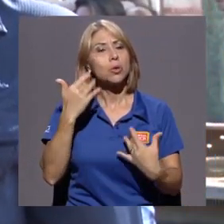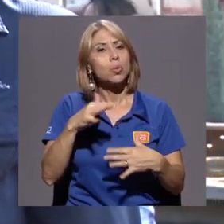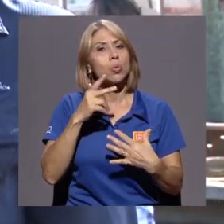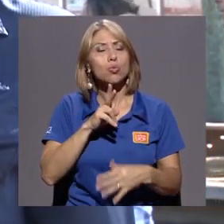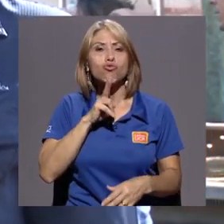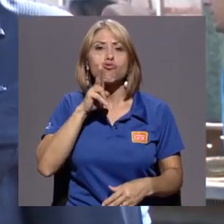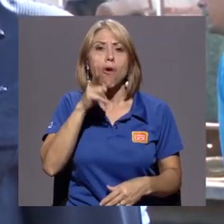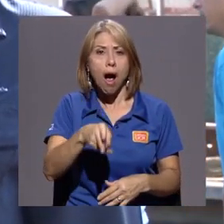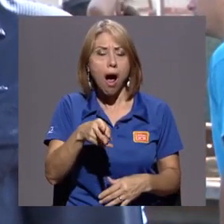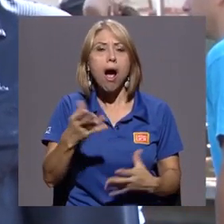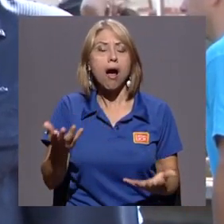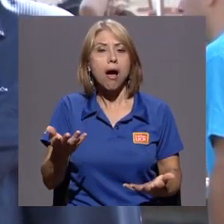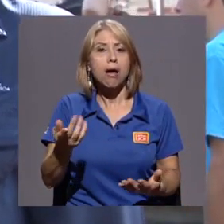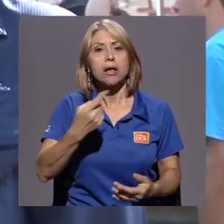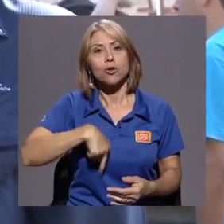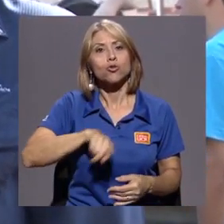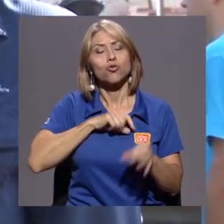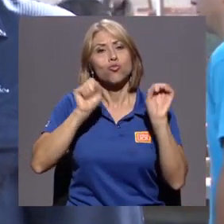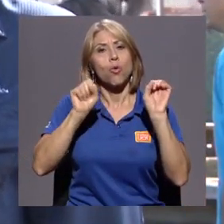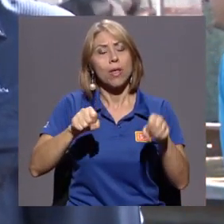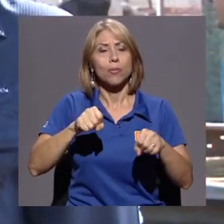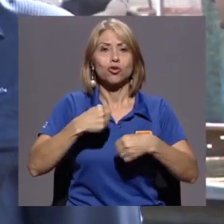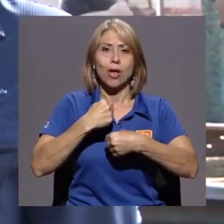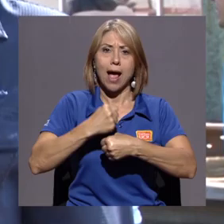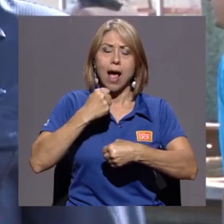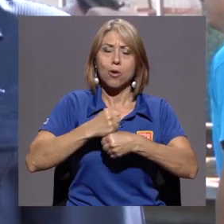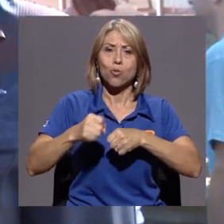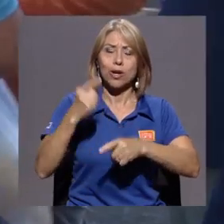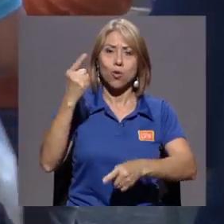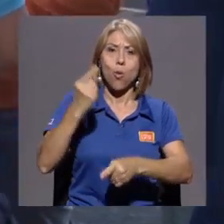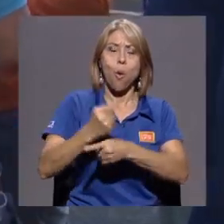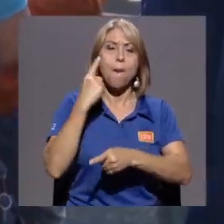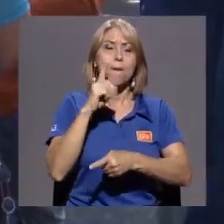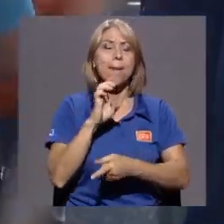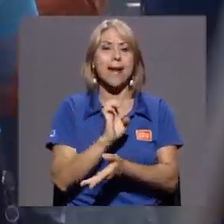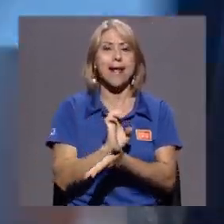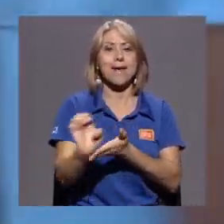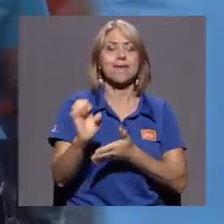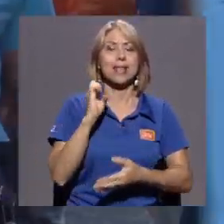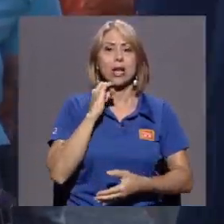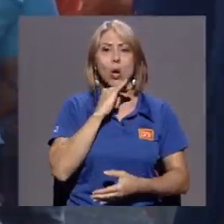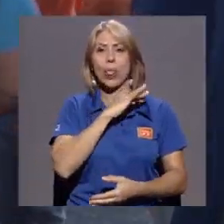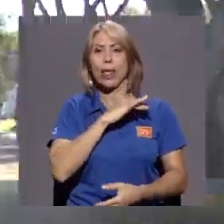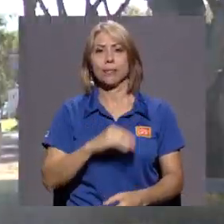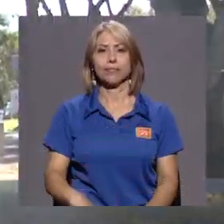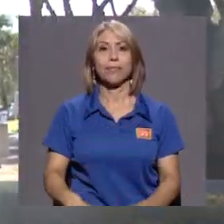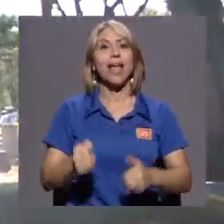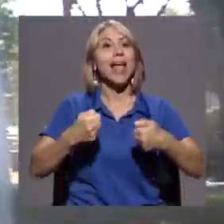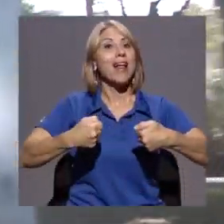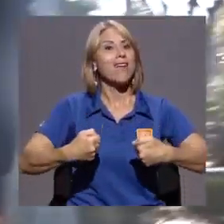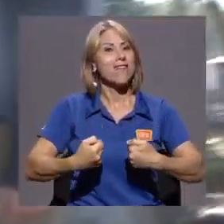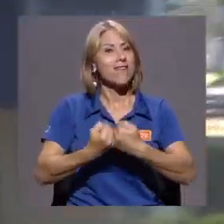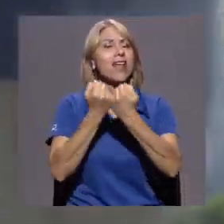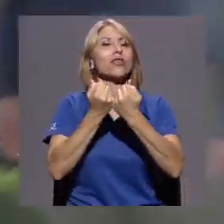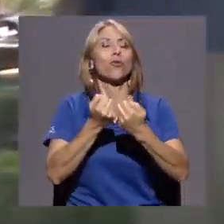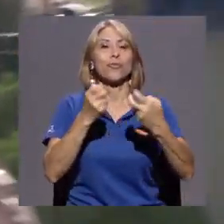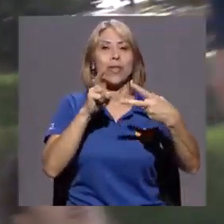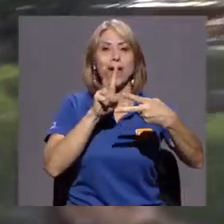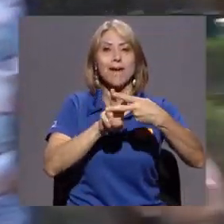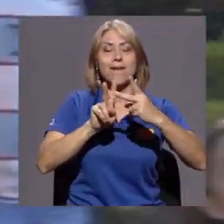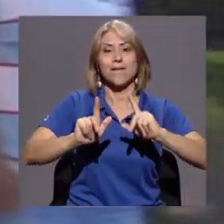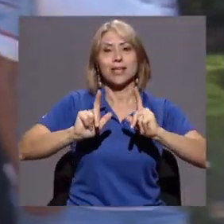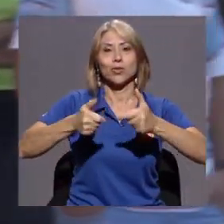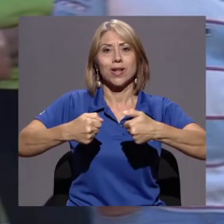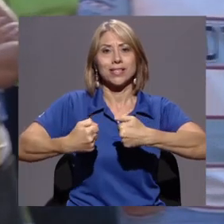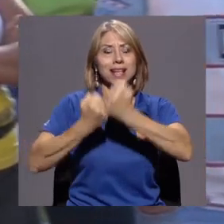y entonces nos va a llevar a actuar en el momento correcto para evitar la contaminación. El Reto Basura Challenge es organizado